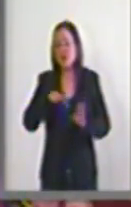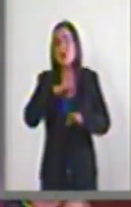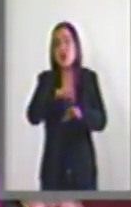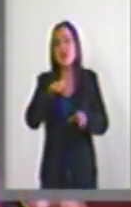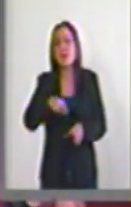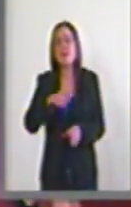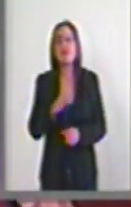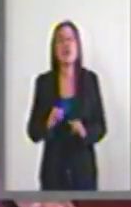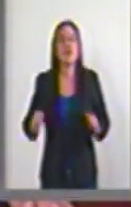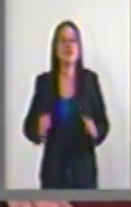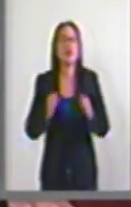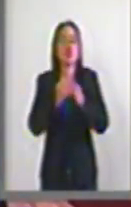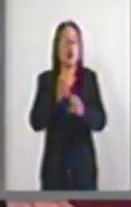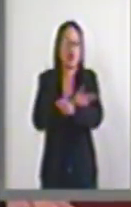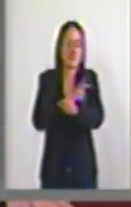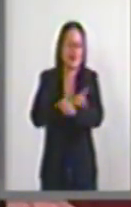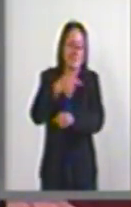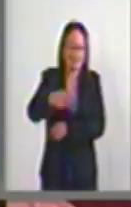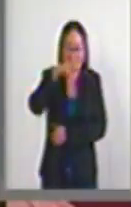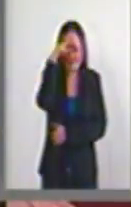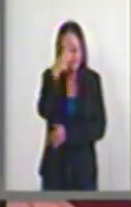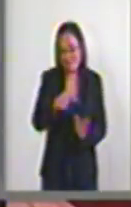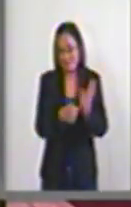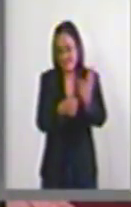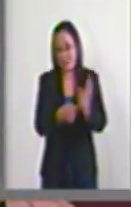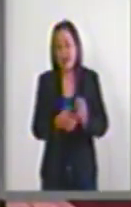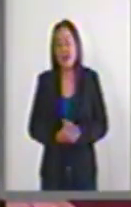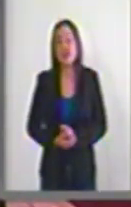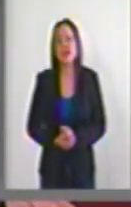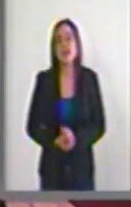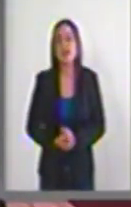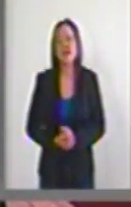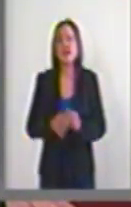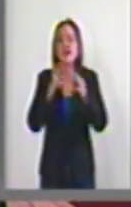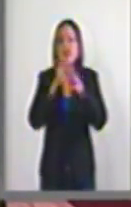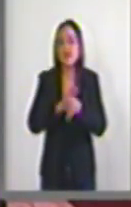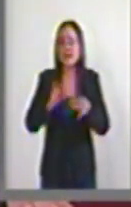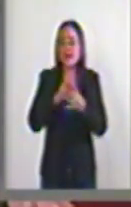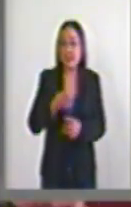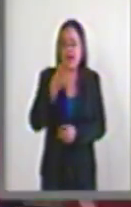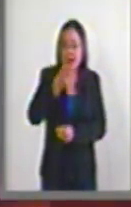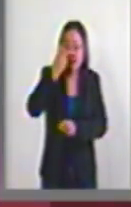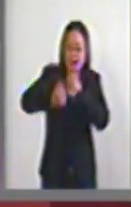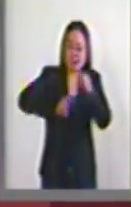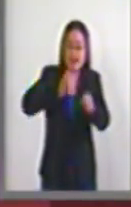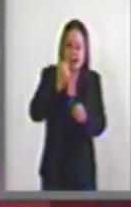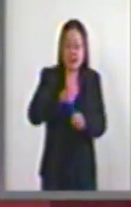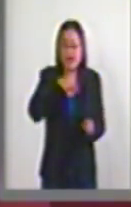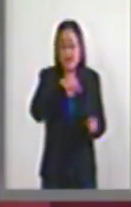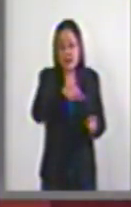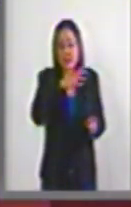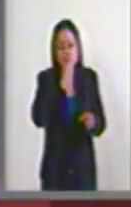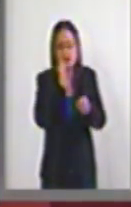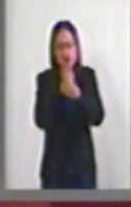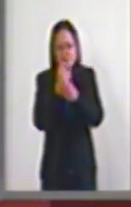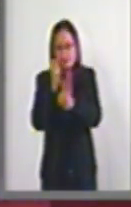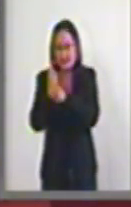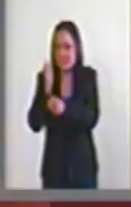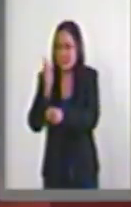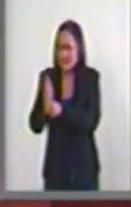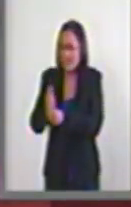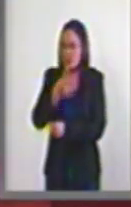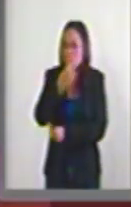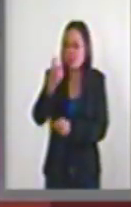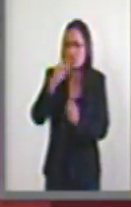de Transparencia Mexicana indicó que en ese año se identificaron 200 millones